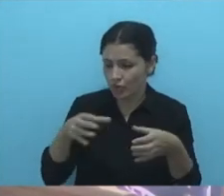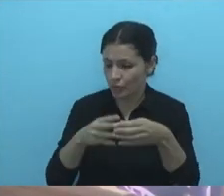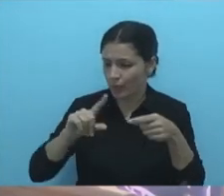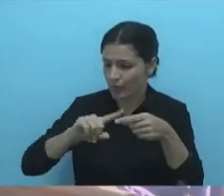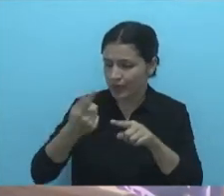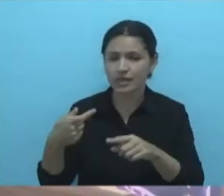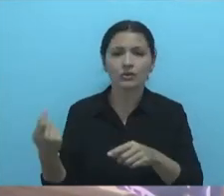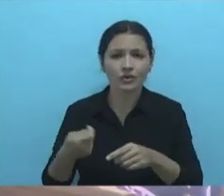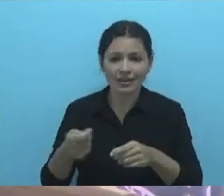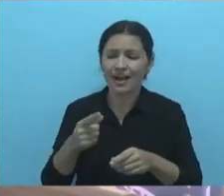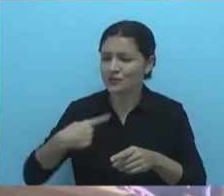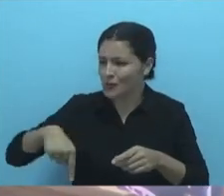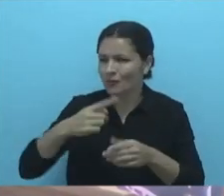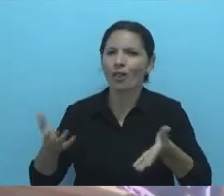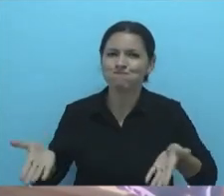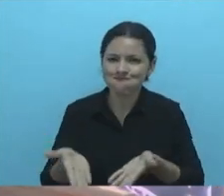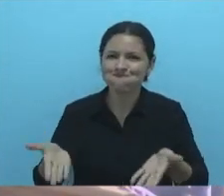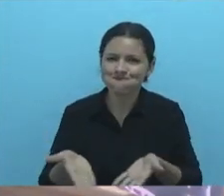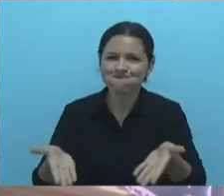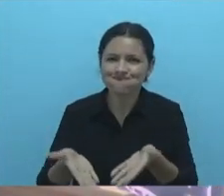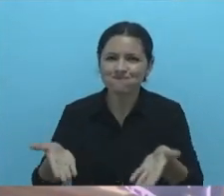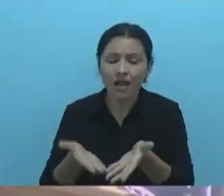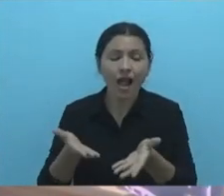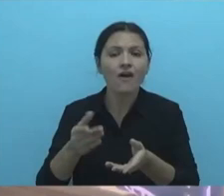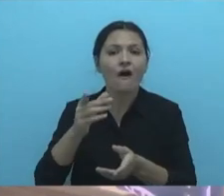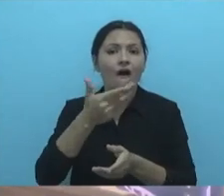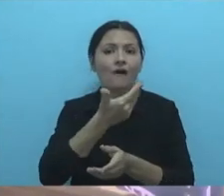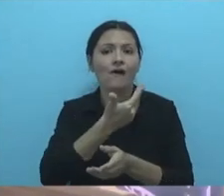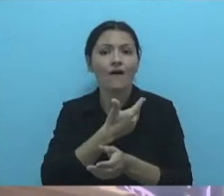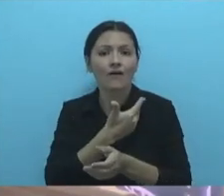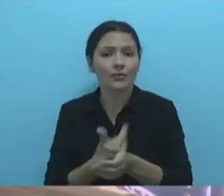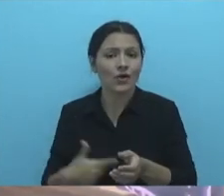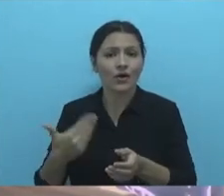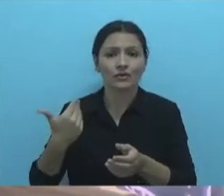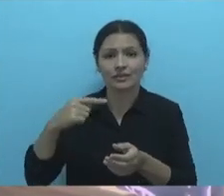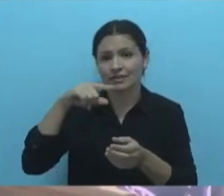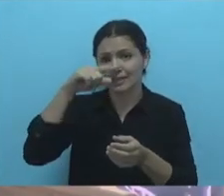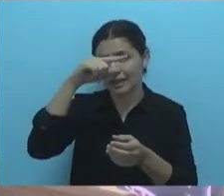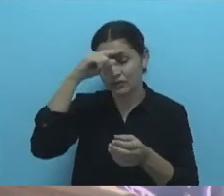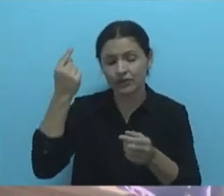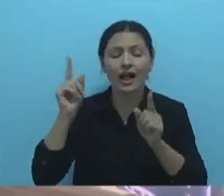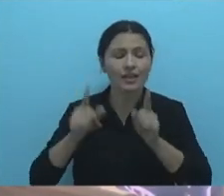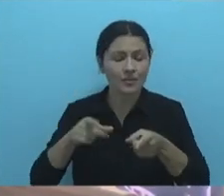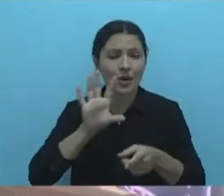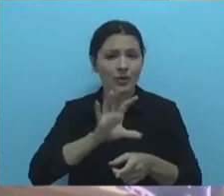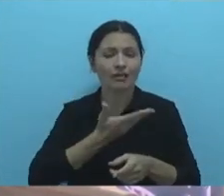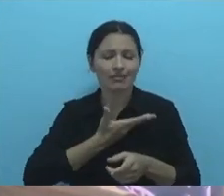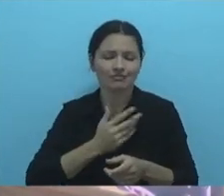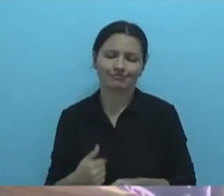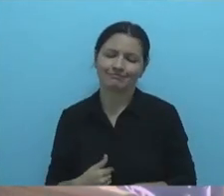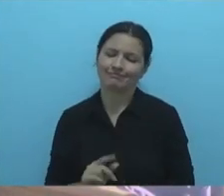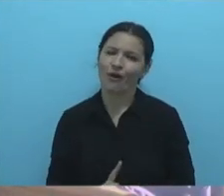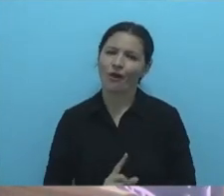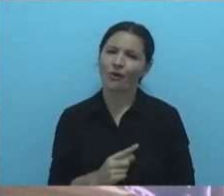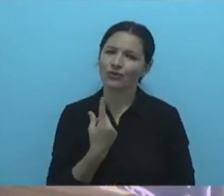ha sido un gran motor de esta lucha tanto a nivel nacional como a nivel provincial Durante este tiempo y estoy muy orgullosa de eso y por eso